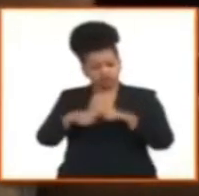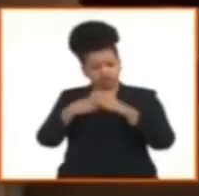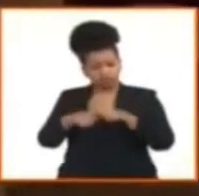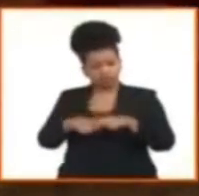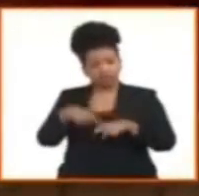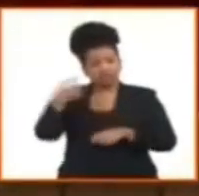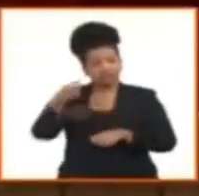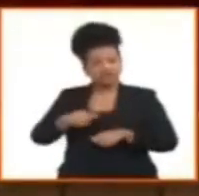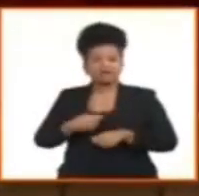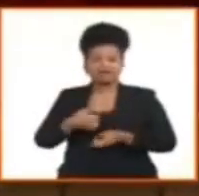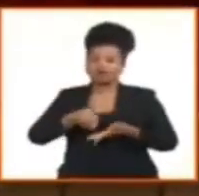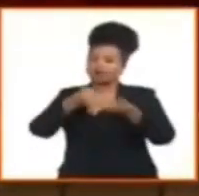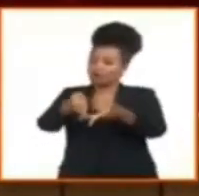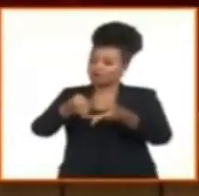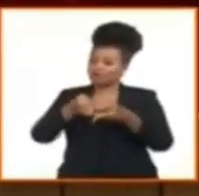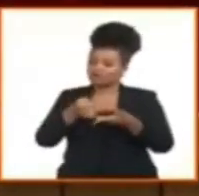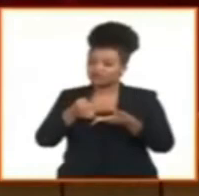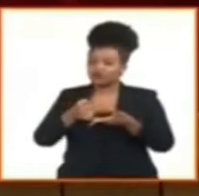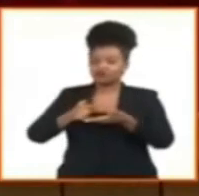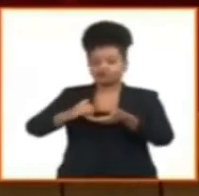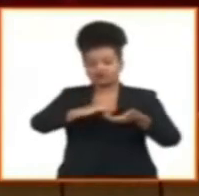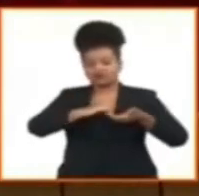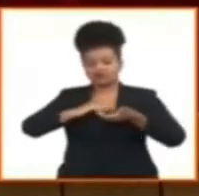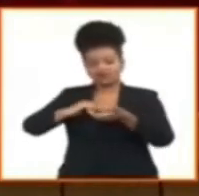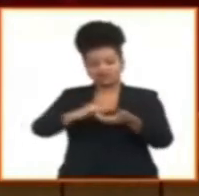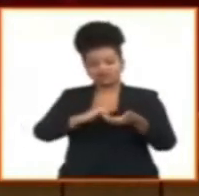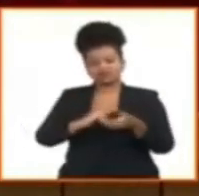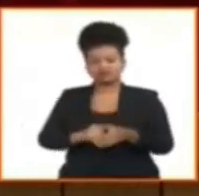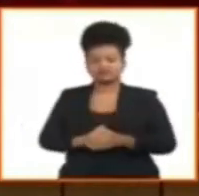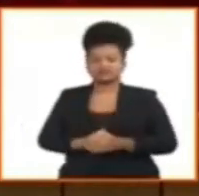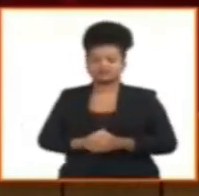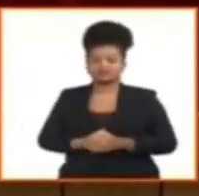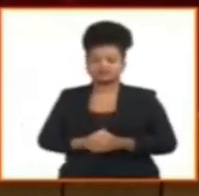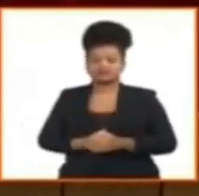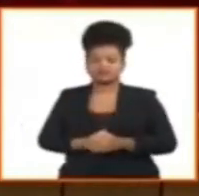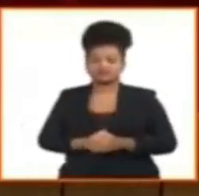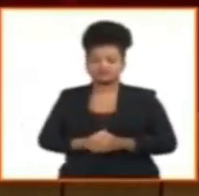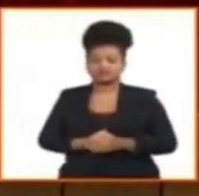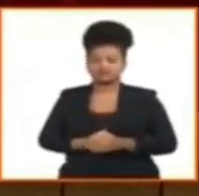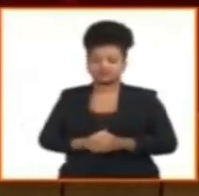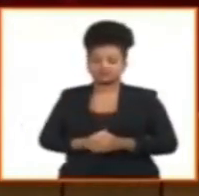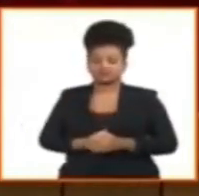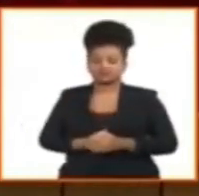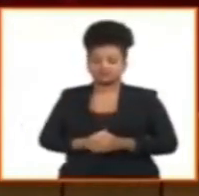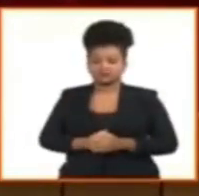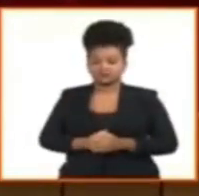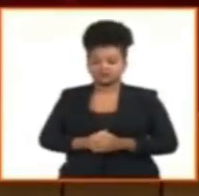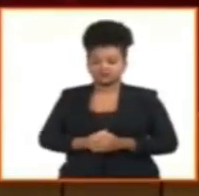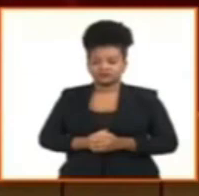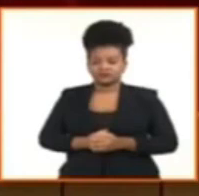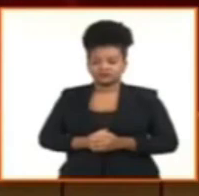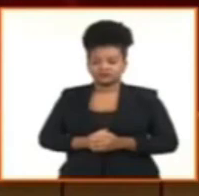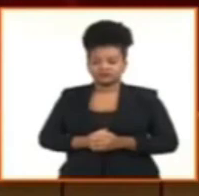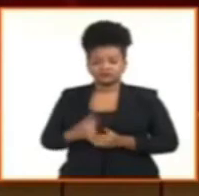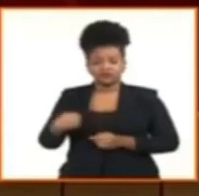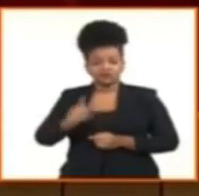de la cooperación, la solidaridad y no la confrontación. Tenemos la convicción de que la solidaridad